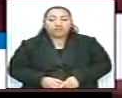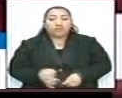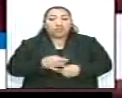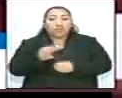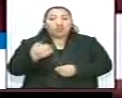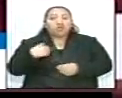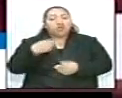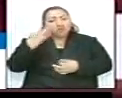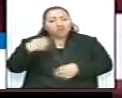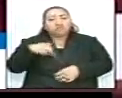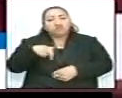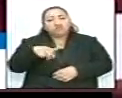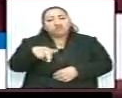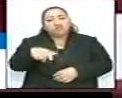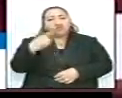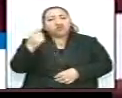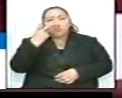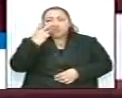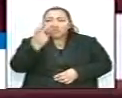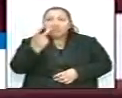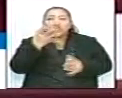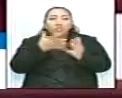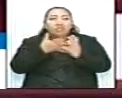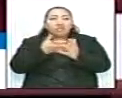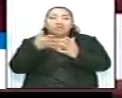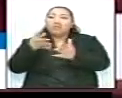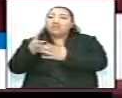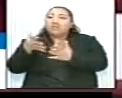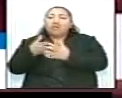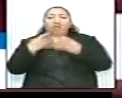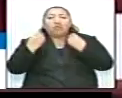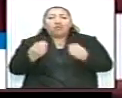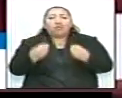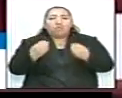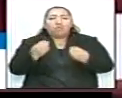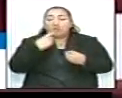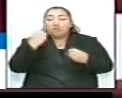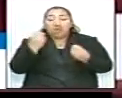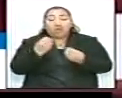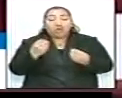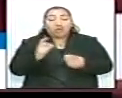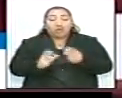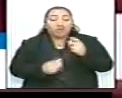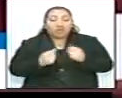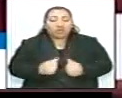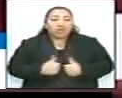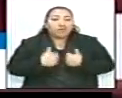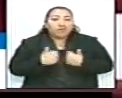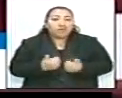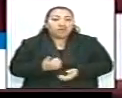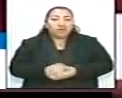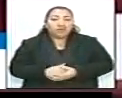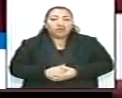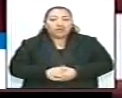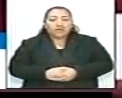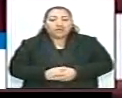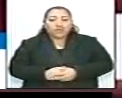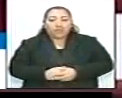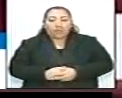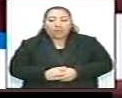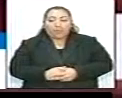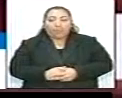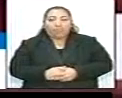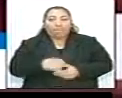nuestro caminar, simplemente somos testigos presenciales de la forma infrahumana como viven nuestros compatriotas que también